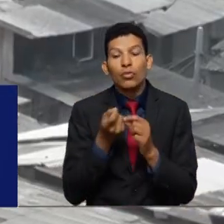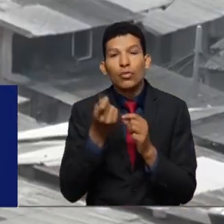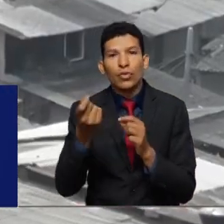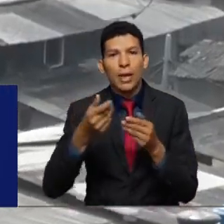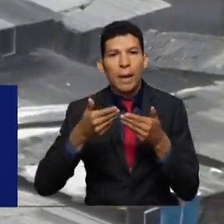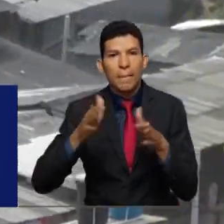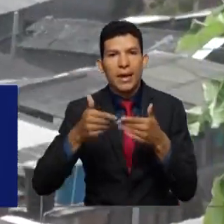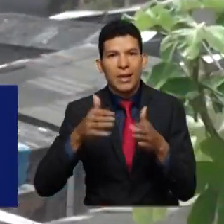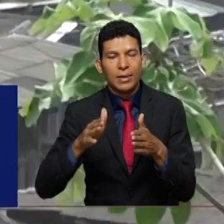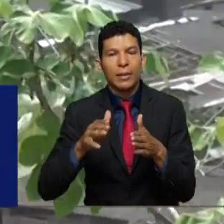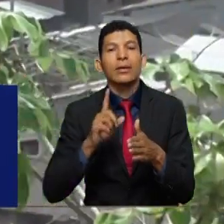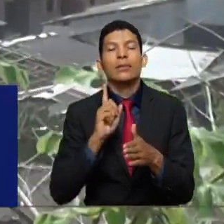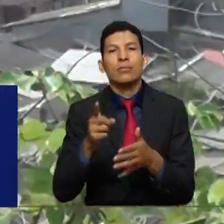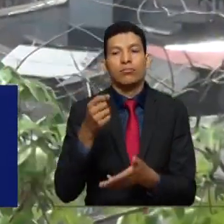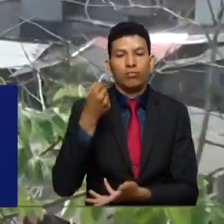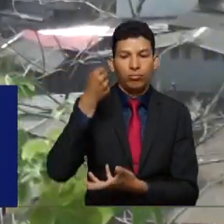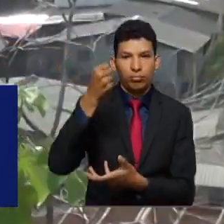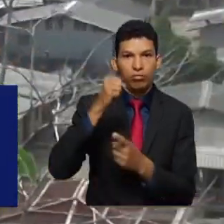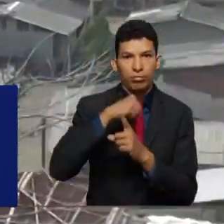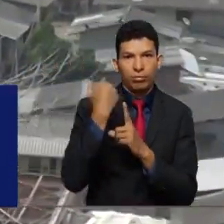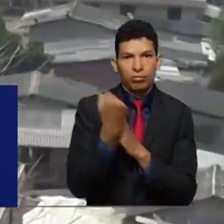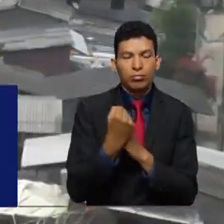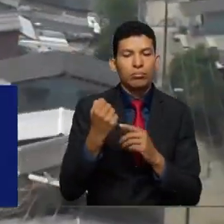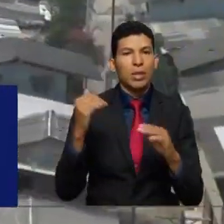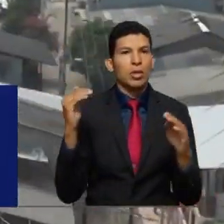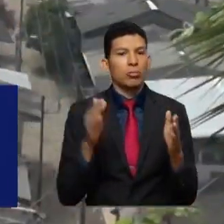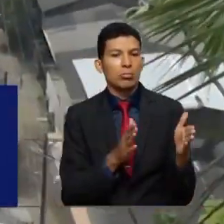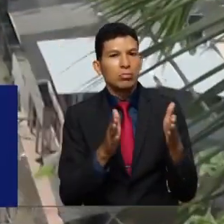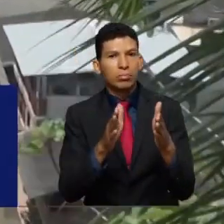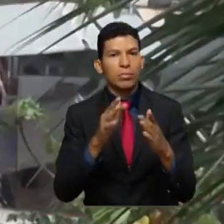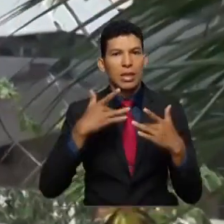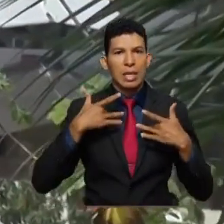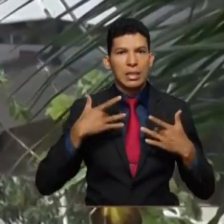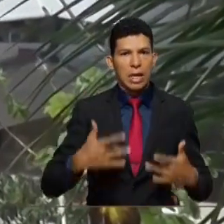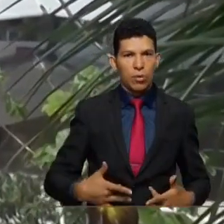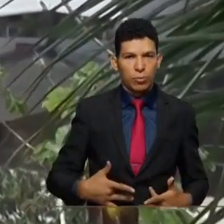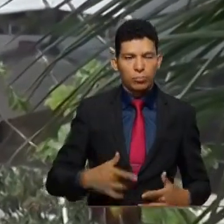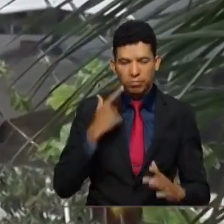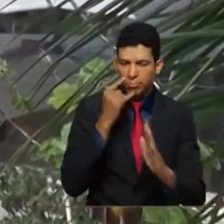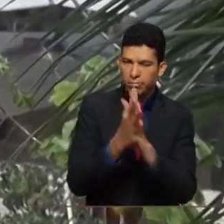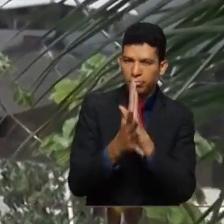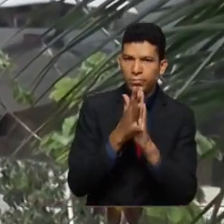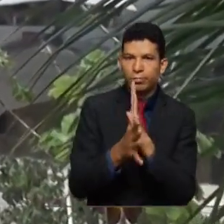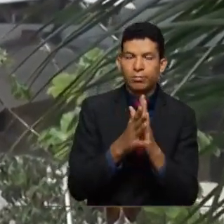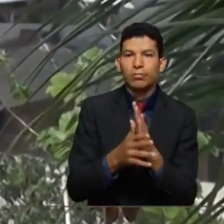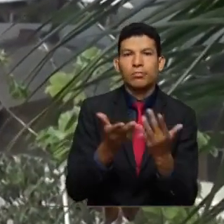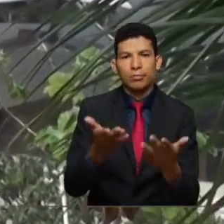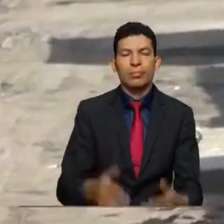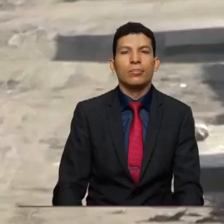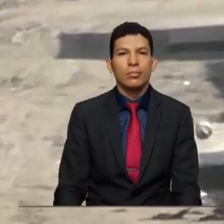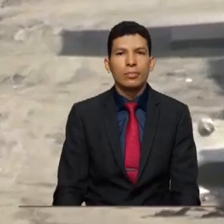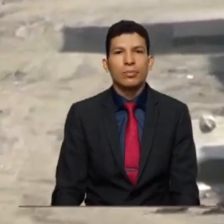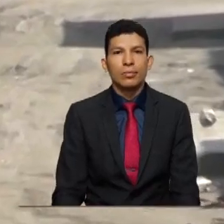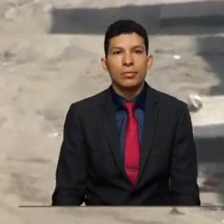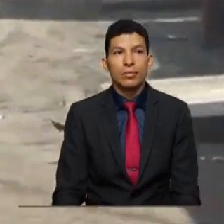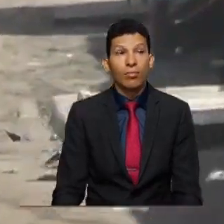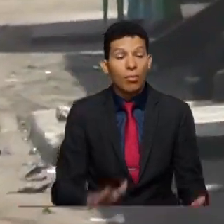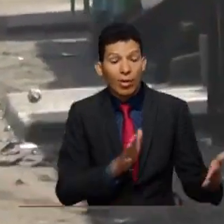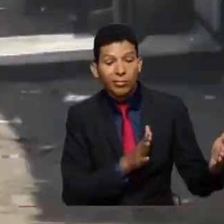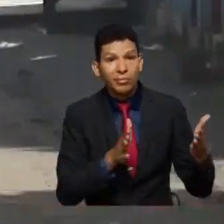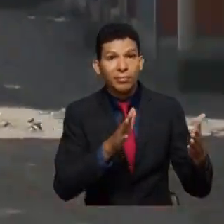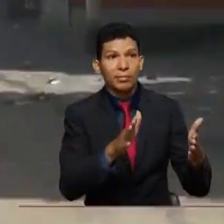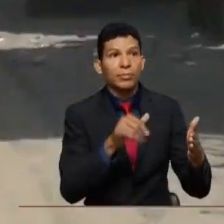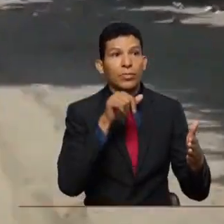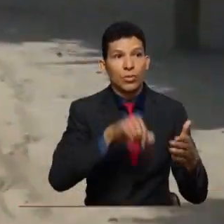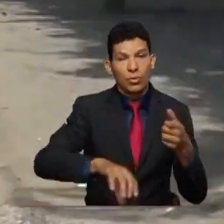van desde la inversión social, en vías, salud y otras. Se las contamos en el siguiente informe. Vías que comuniquen el